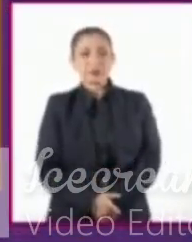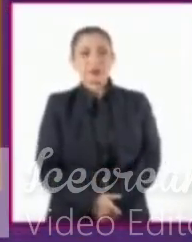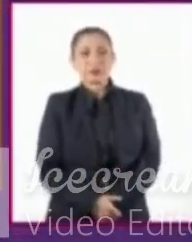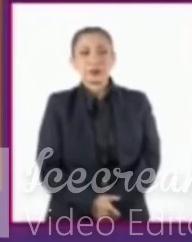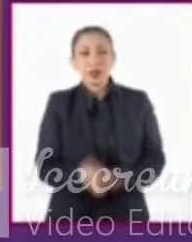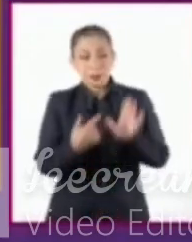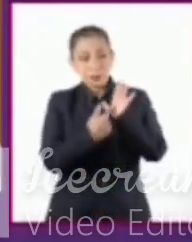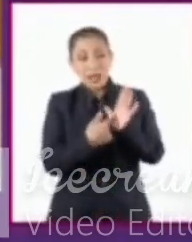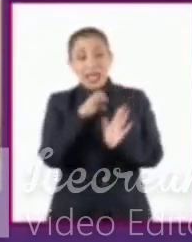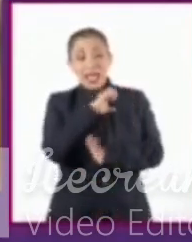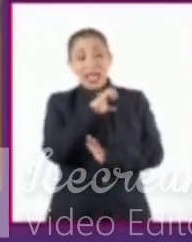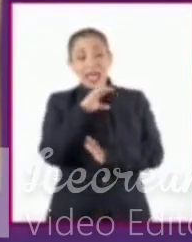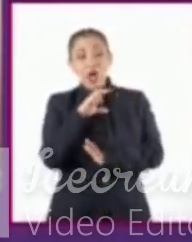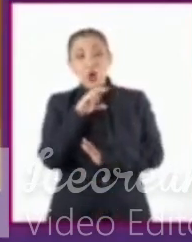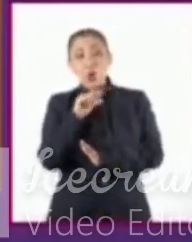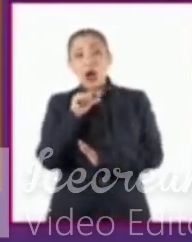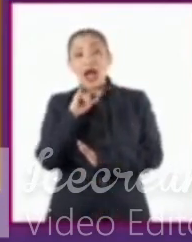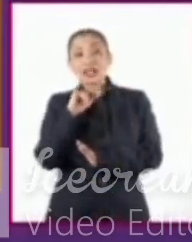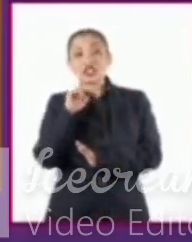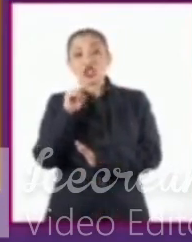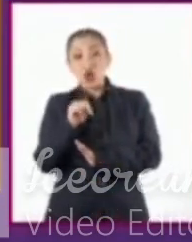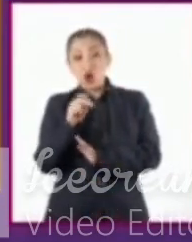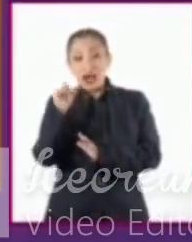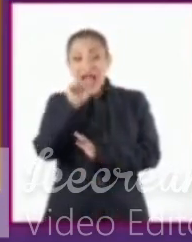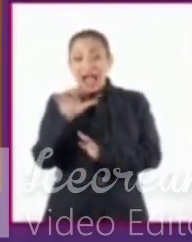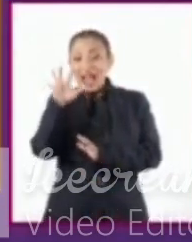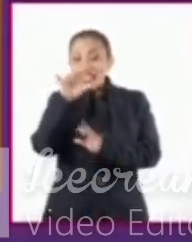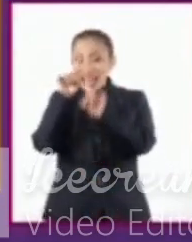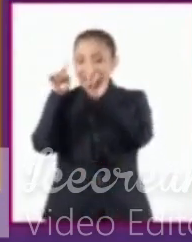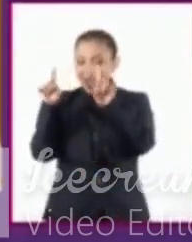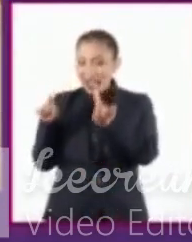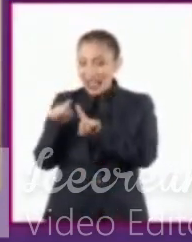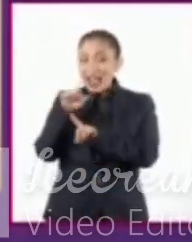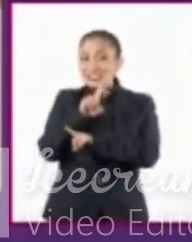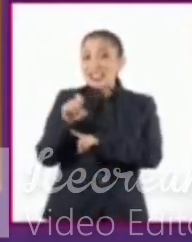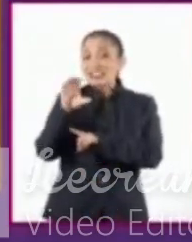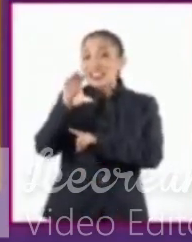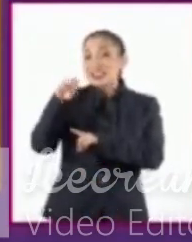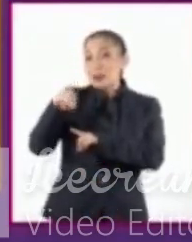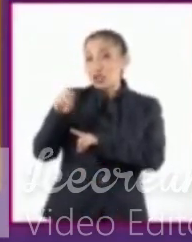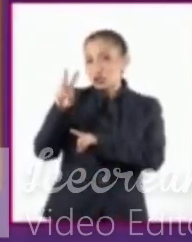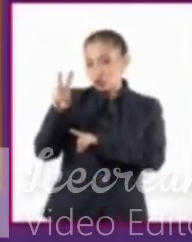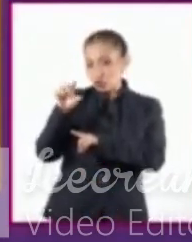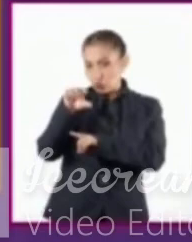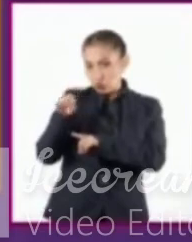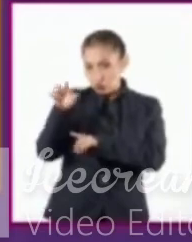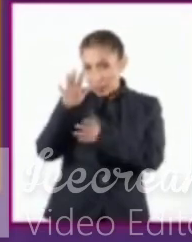Representa por medio de una ecuación el área de un tablero del ajedrez que tenga 100 centímetros cuadrados.